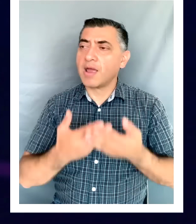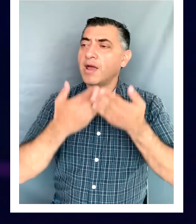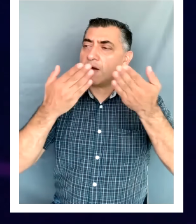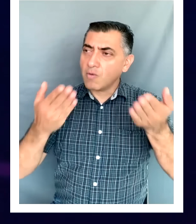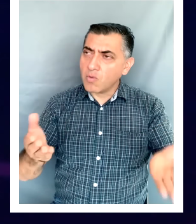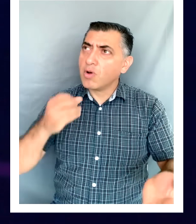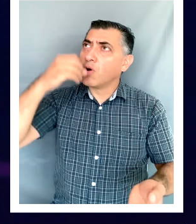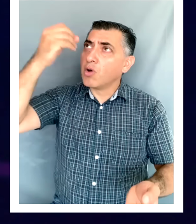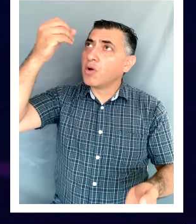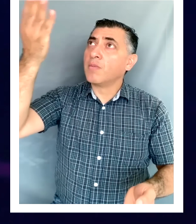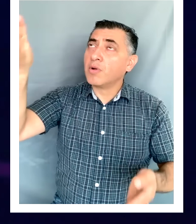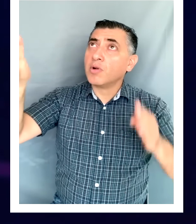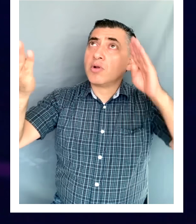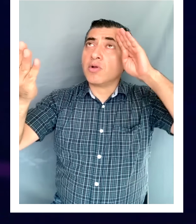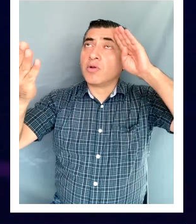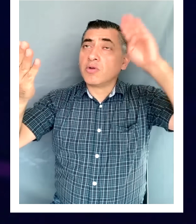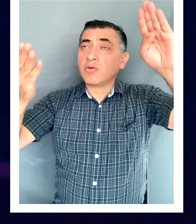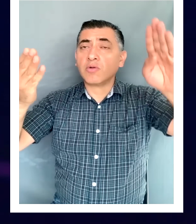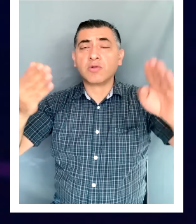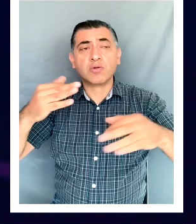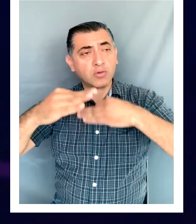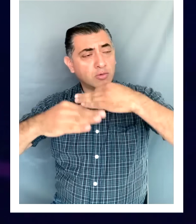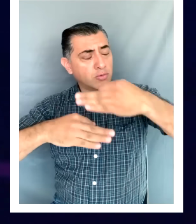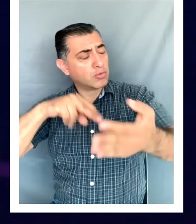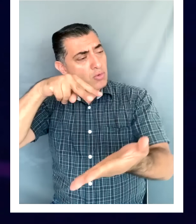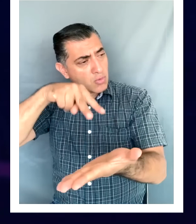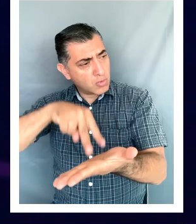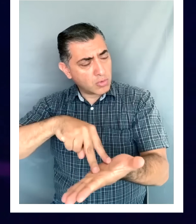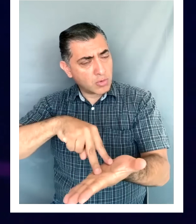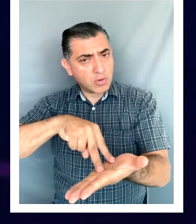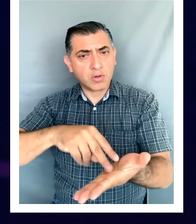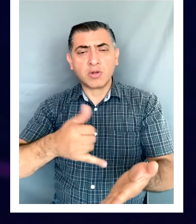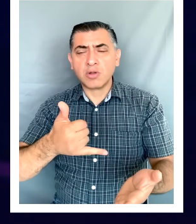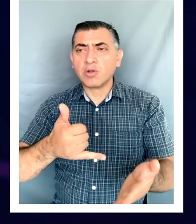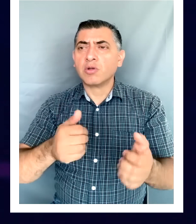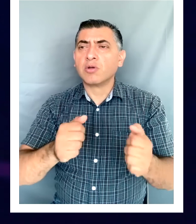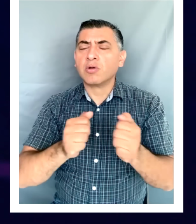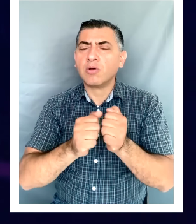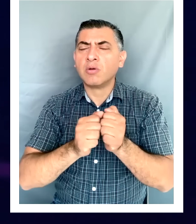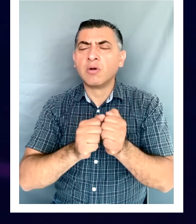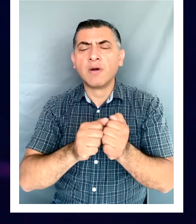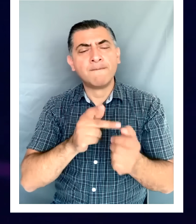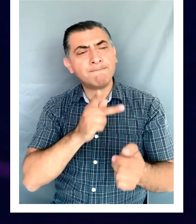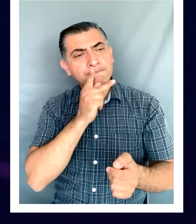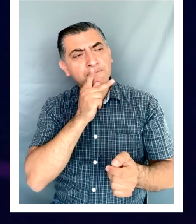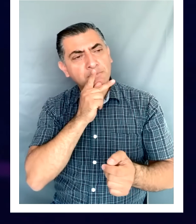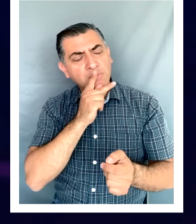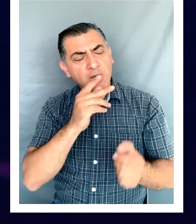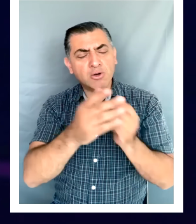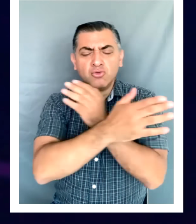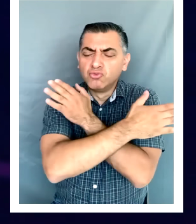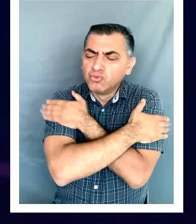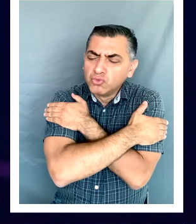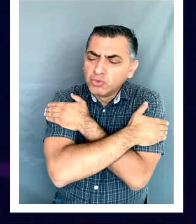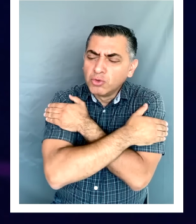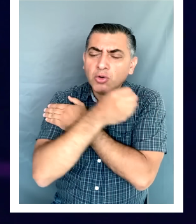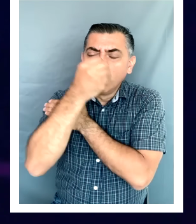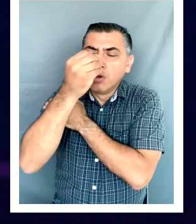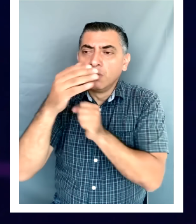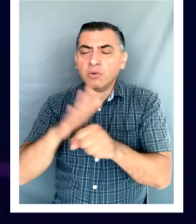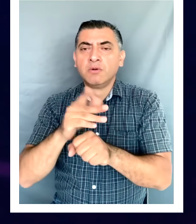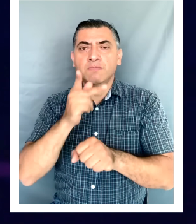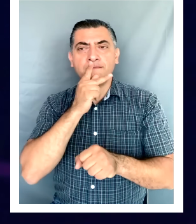pedirle al Señor que bendiga y va a pedir que todo se pongan de pie y quiero que se acerquen a los papás les den ahí un abrazo y por ellos en esta oración